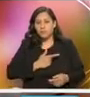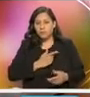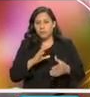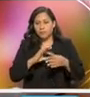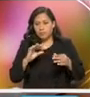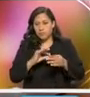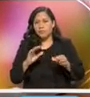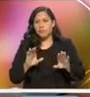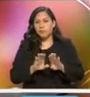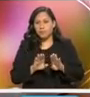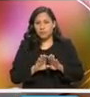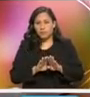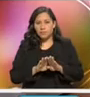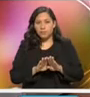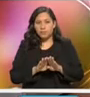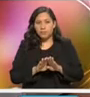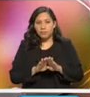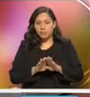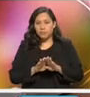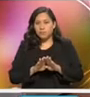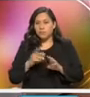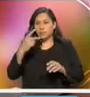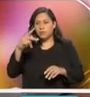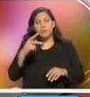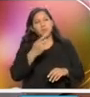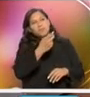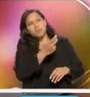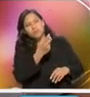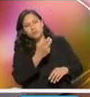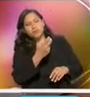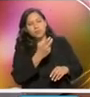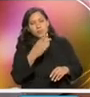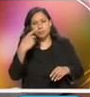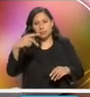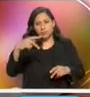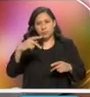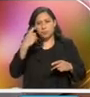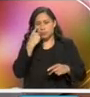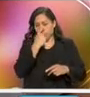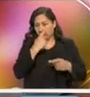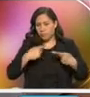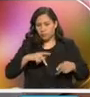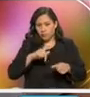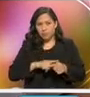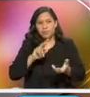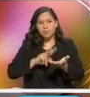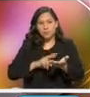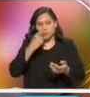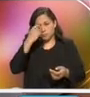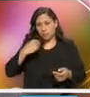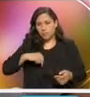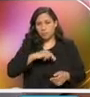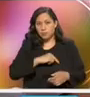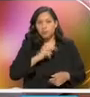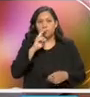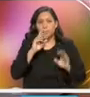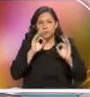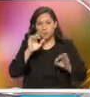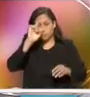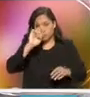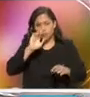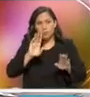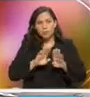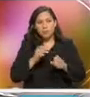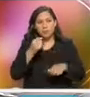a través pues de tu crítica, ¿no? Muy personal, pero también muy valiosa para nosotros y que nos hagas las mejores recomendaciones como